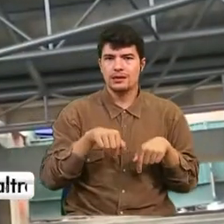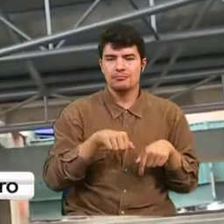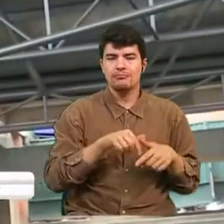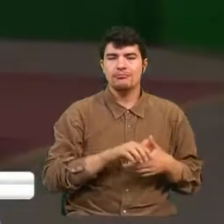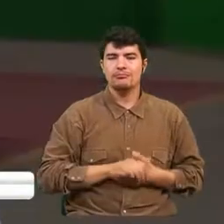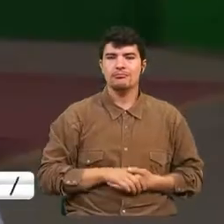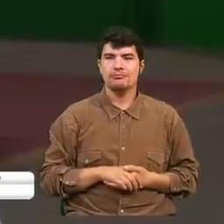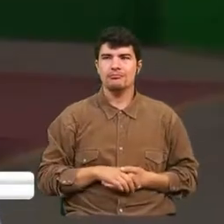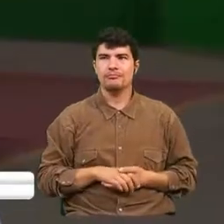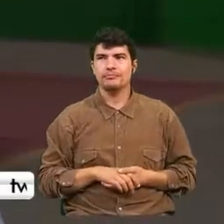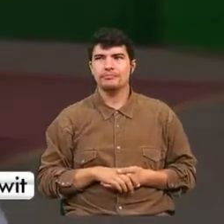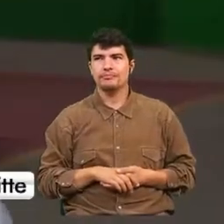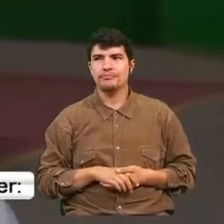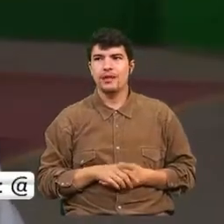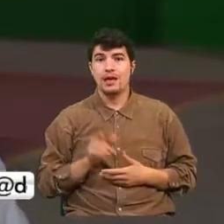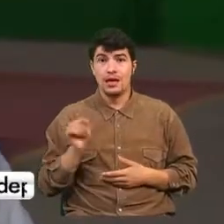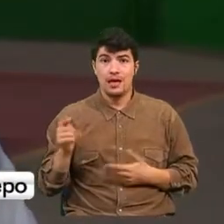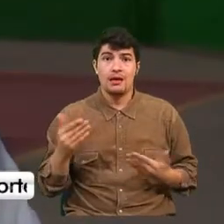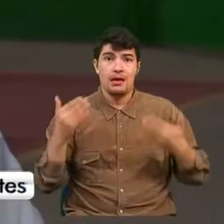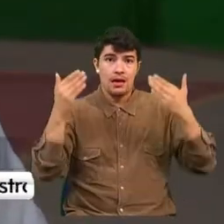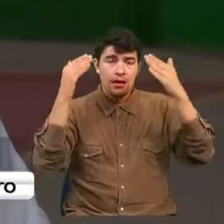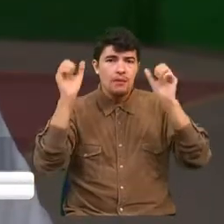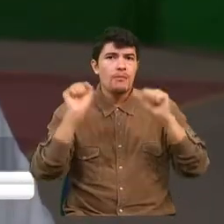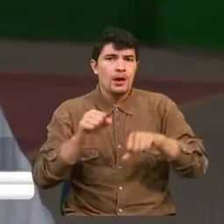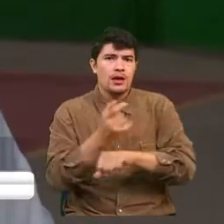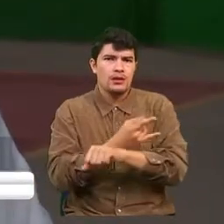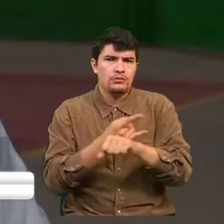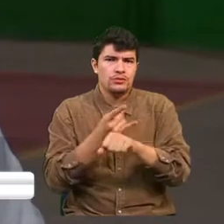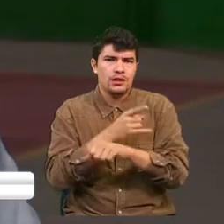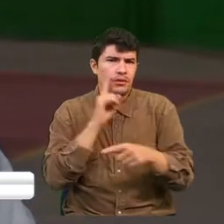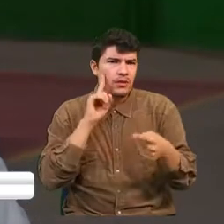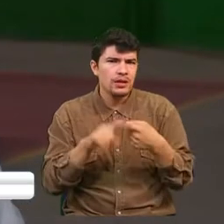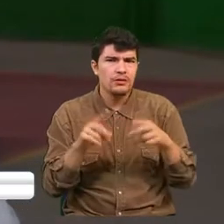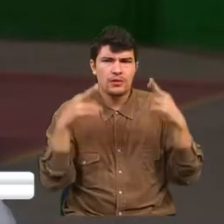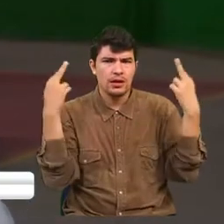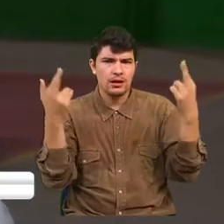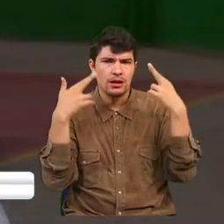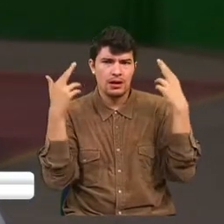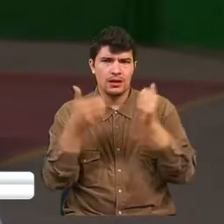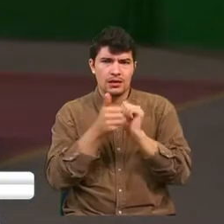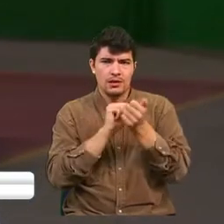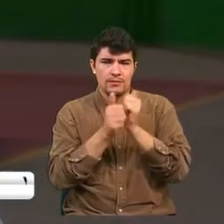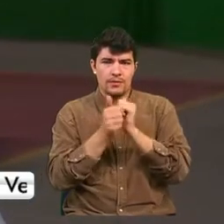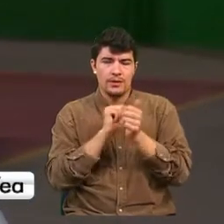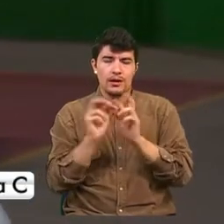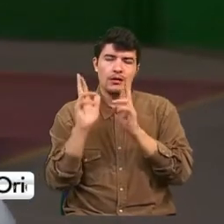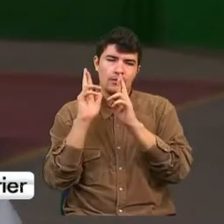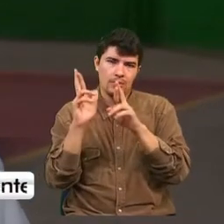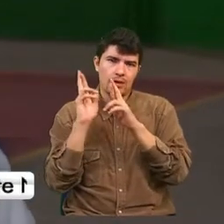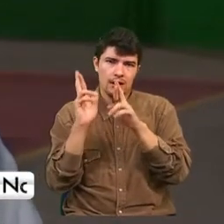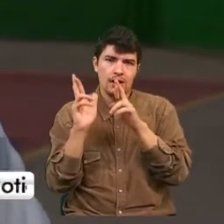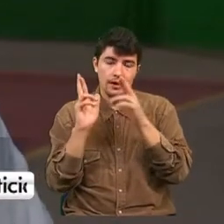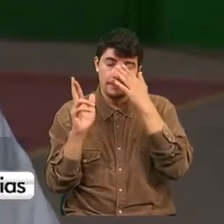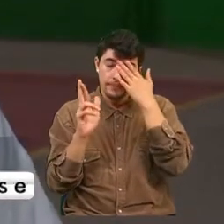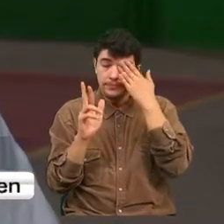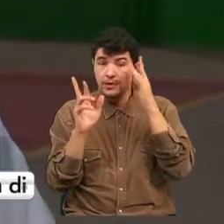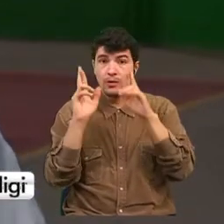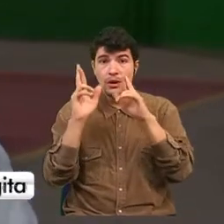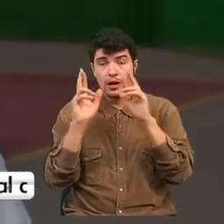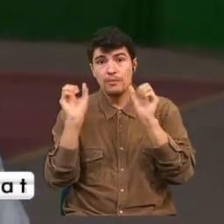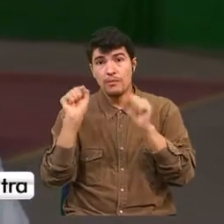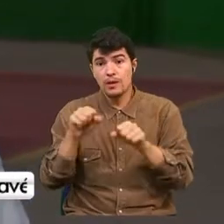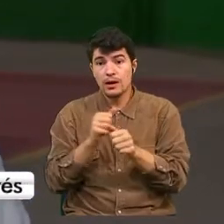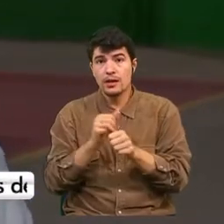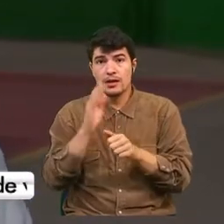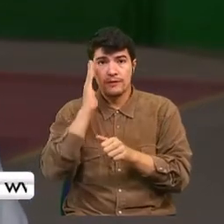este escenario. Queda funcional para que se utilice con fines recreativos y deportivos. Esperamos también que podamos más adelante